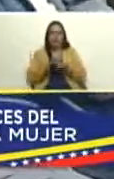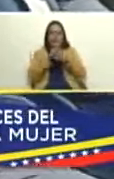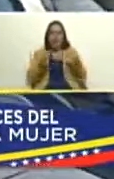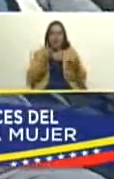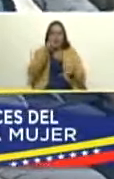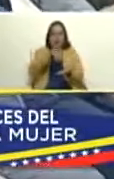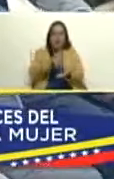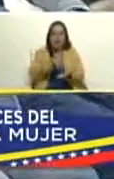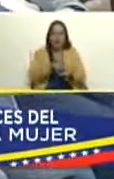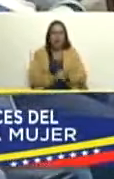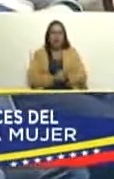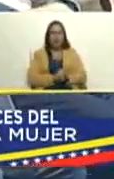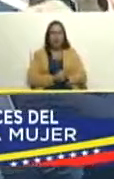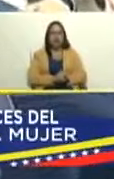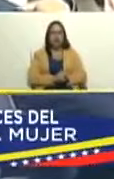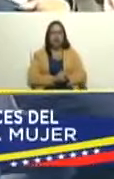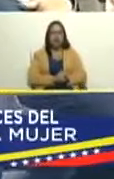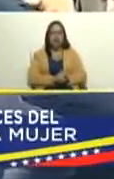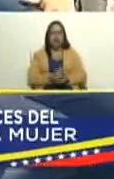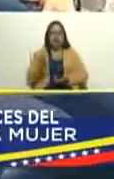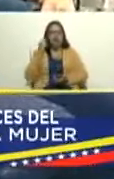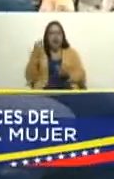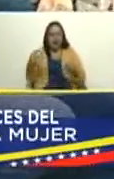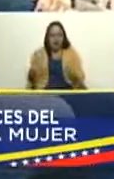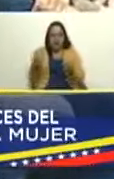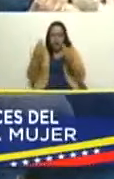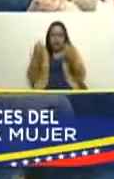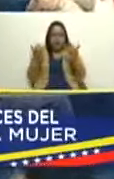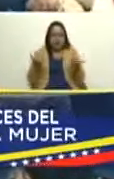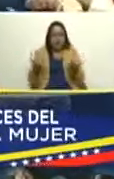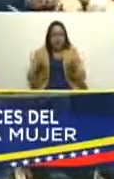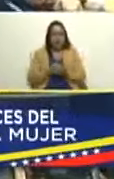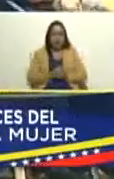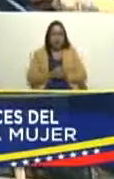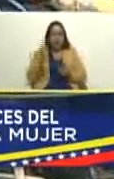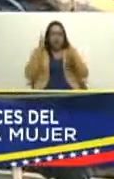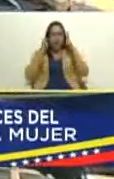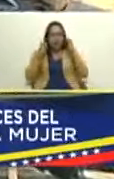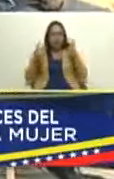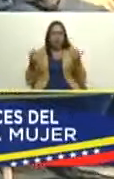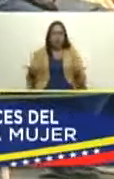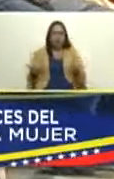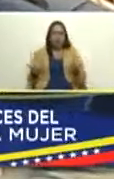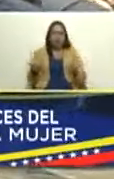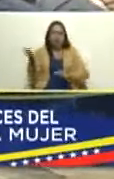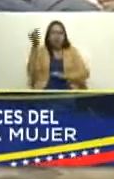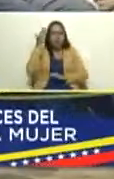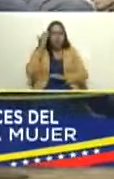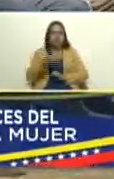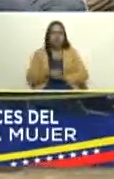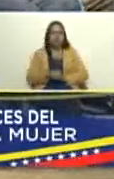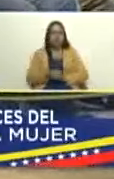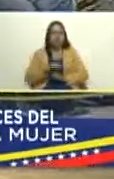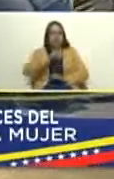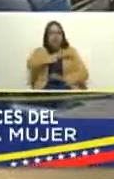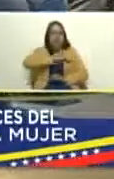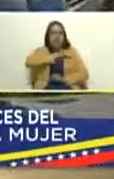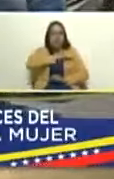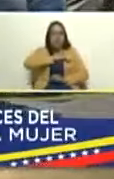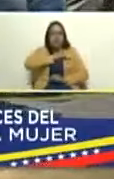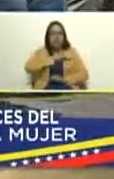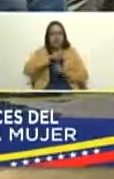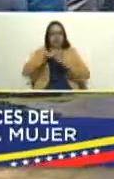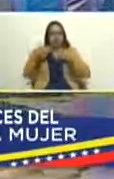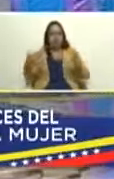ha llegado. Y que la mujer que nos está viendo, que nos está escuchando, sepa que la gran misión Venezuela Mujer